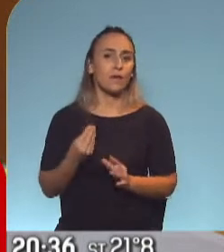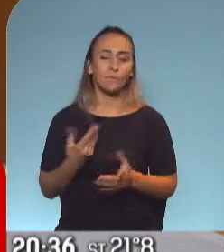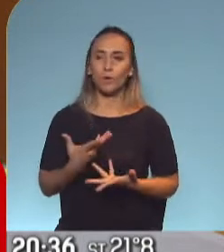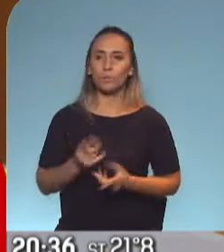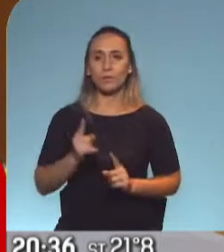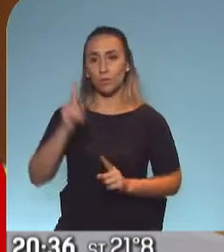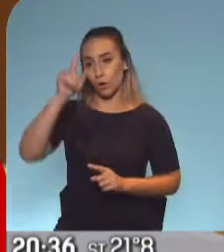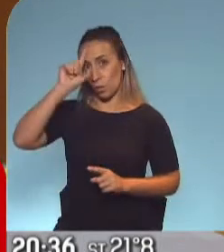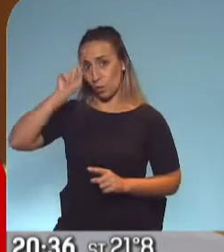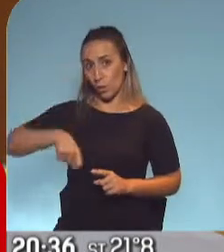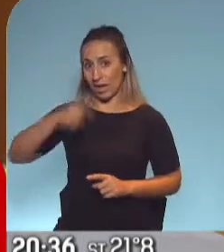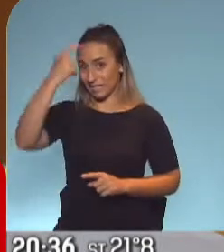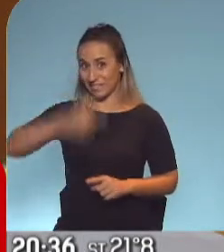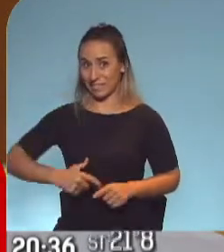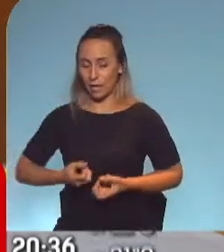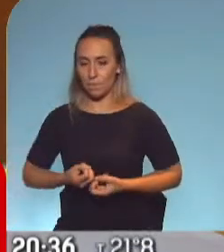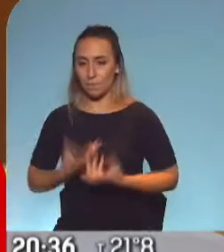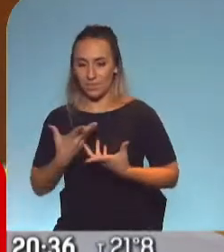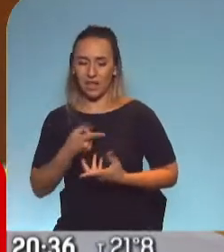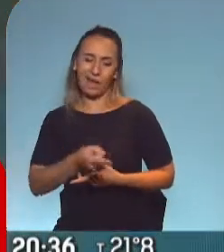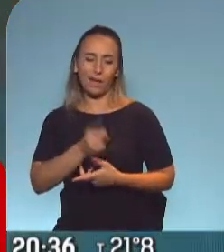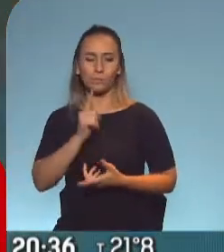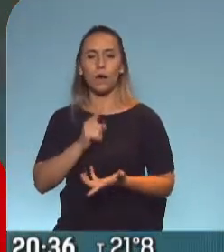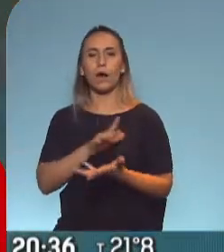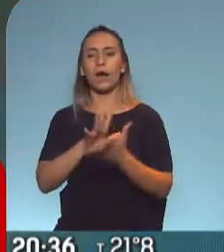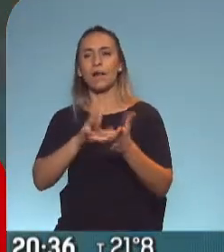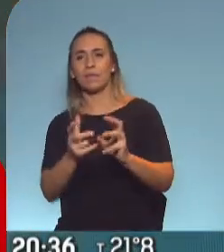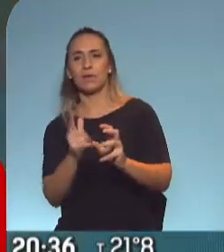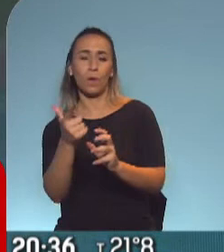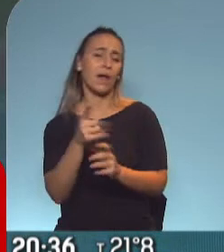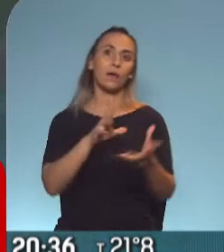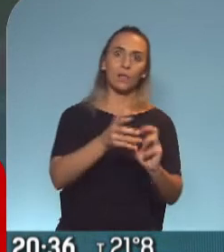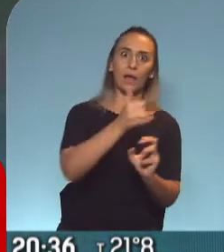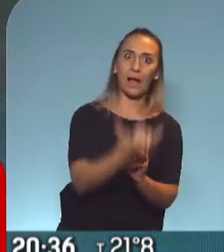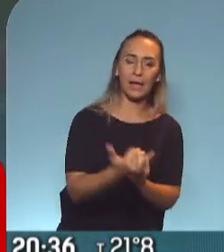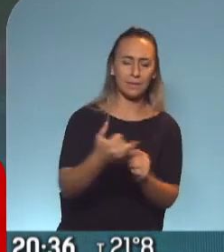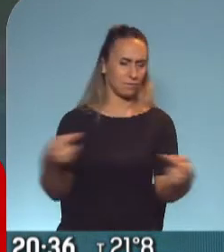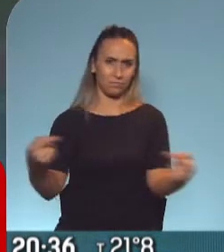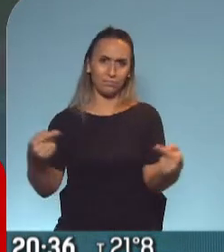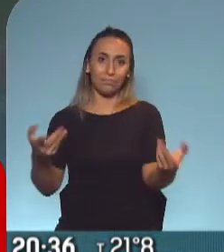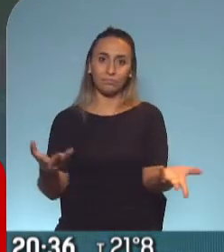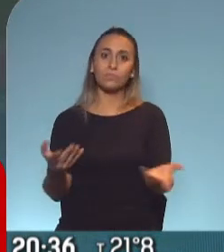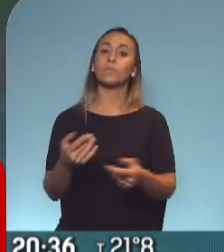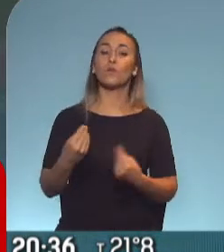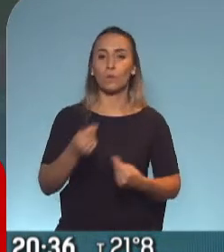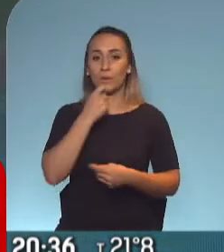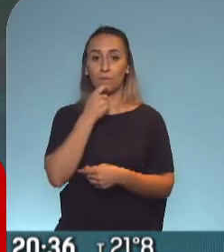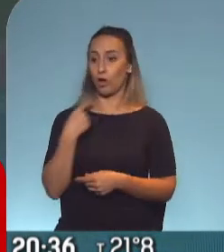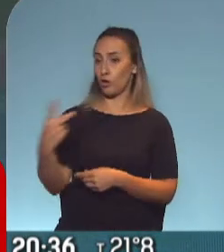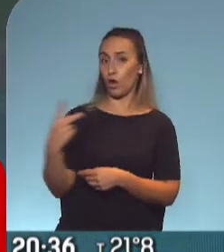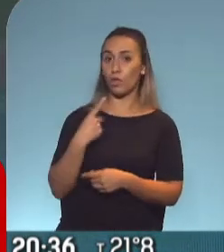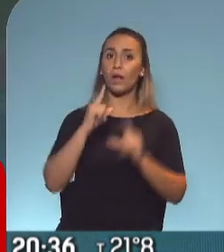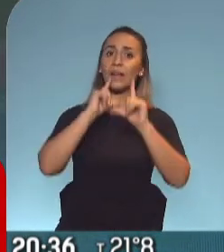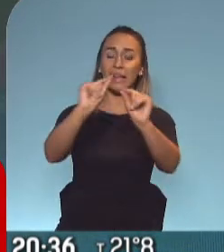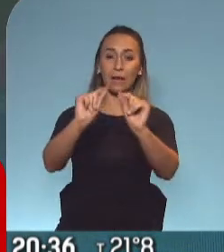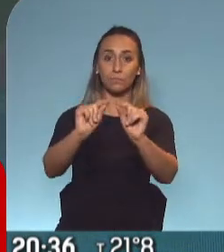del juez, sino que nazca en otras cosas. Sí, claro, porque además plantea una situación de inequidad entre la ley. Vos y yo reclamamos por lo mismo, a vos un juez